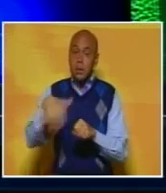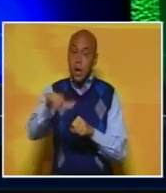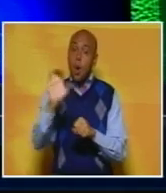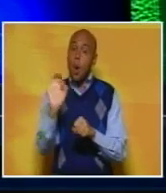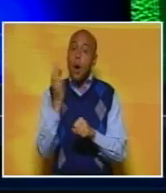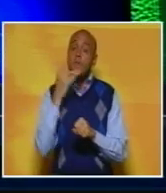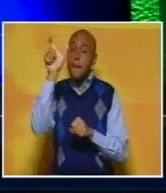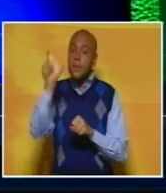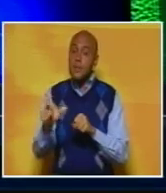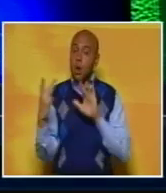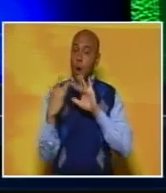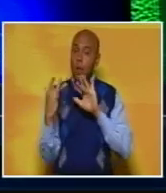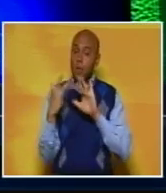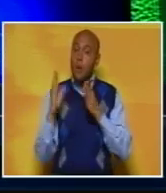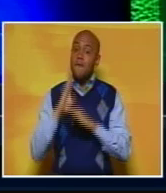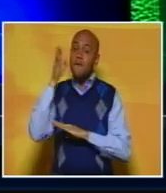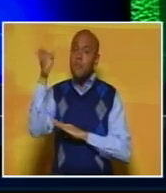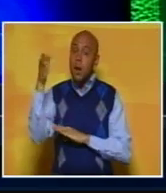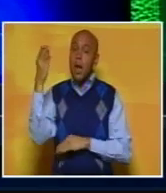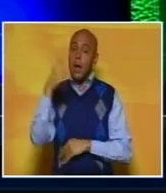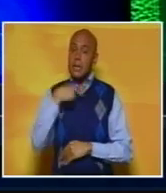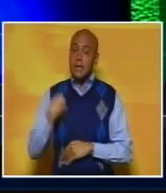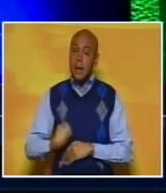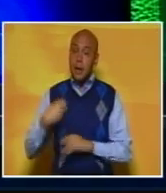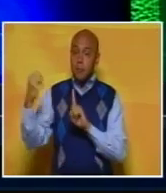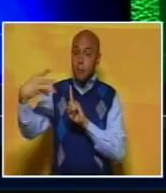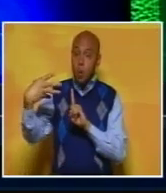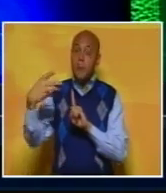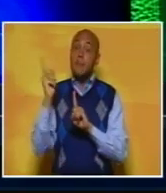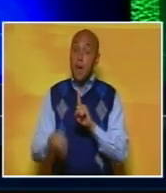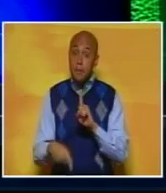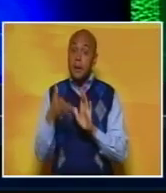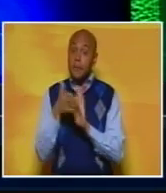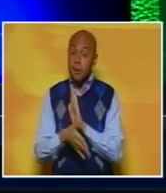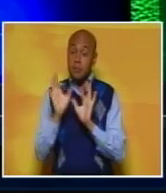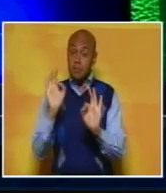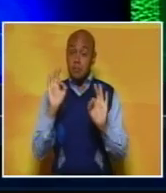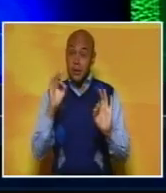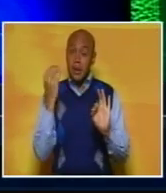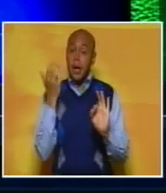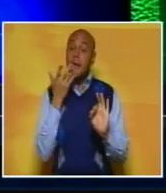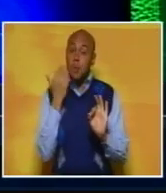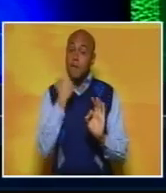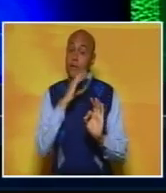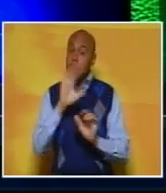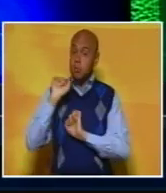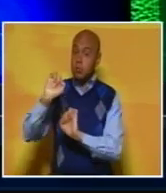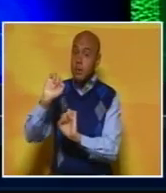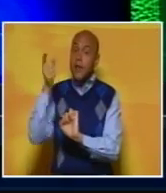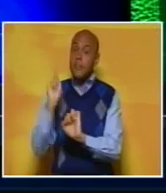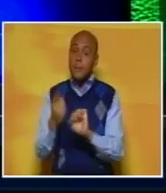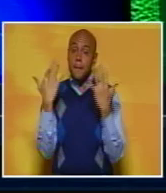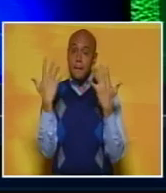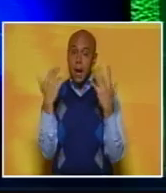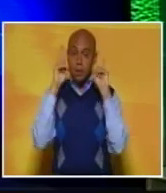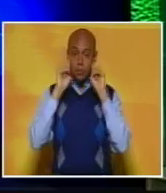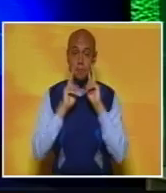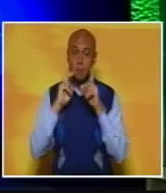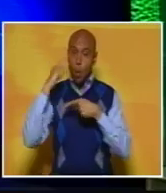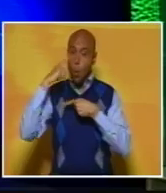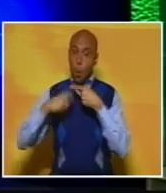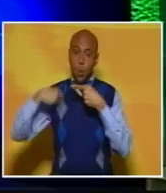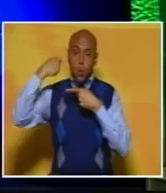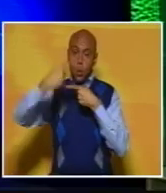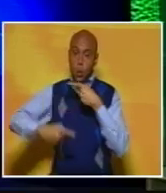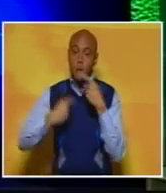con alguien que haya viajado a esos lugares. Y lo que debemos hacer siempre para evitar cualquier enfermedad respiratoria es lavarnos las manos